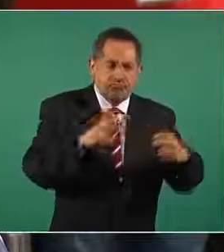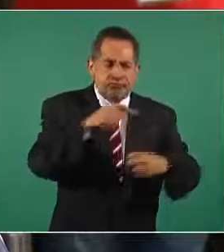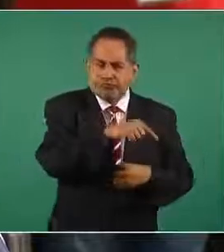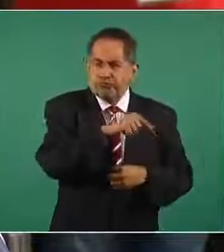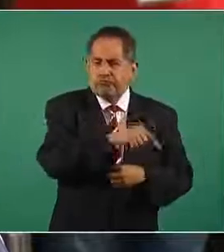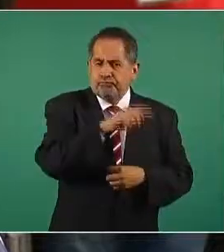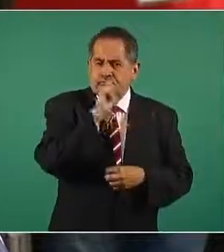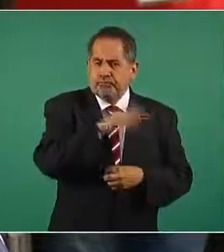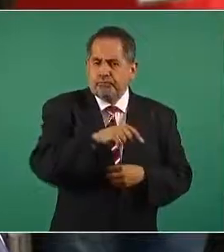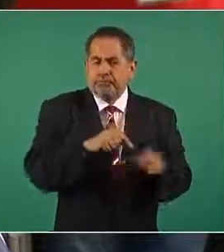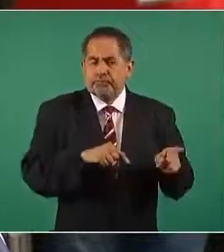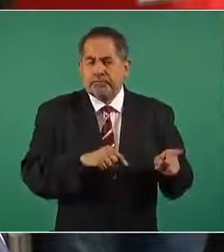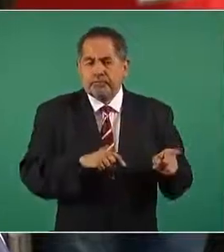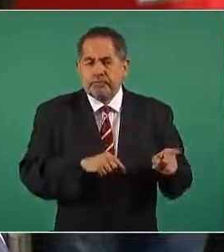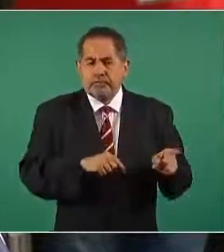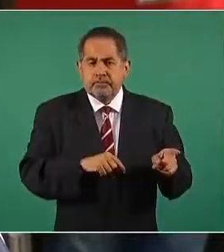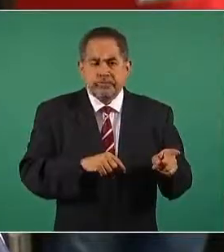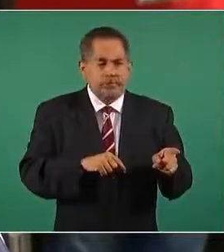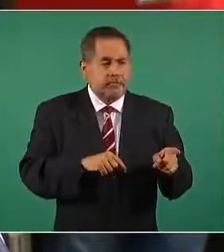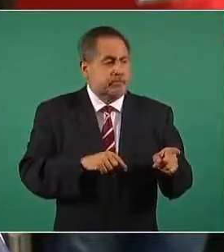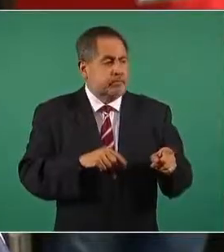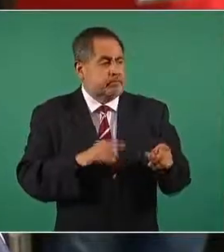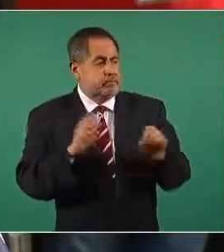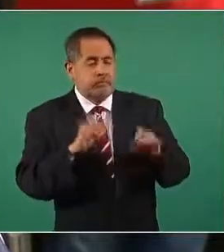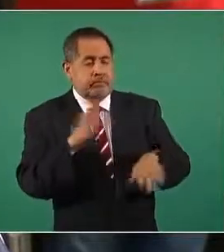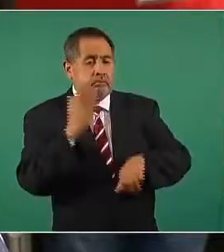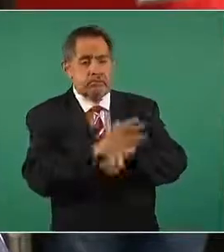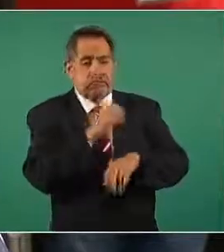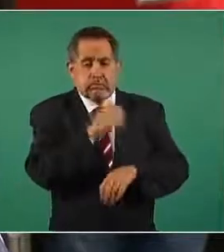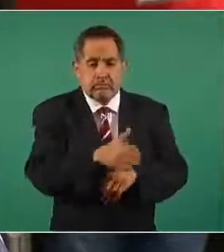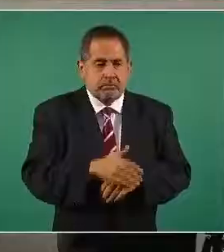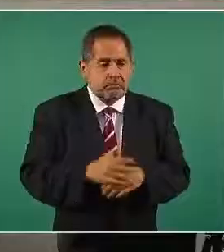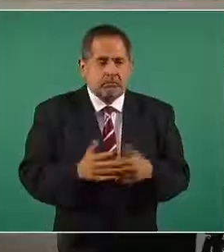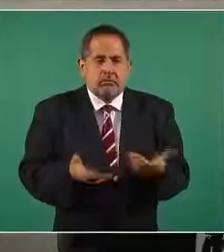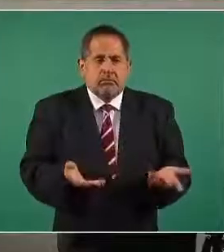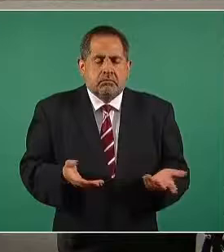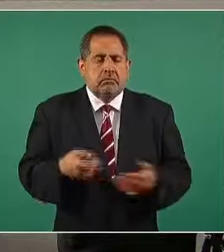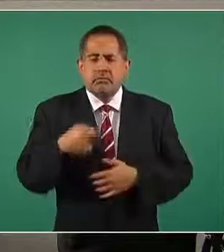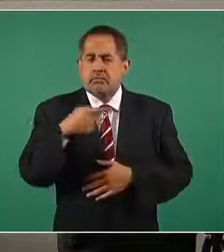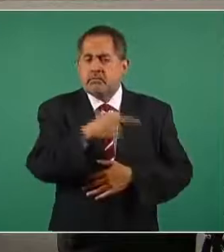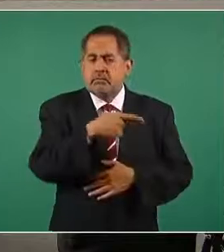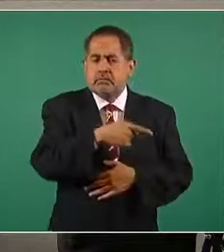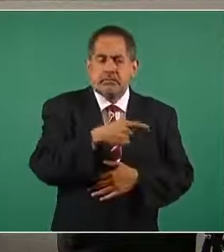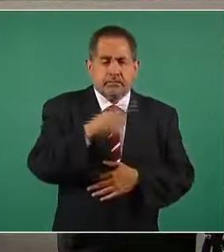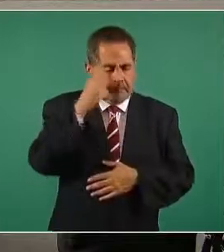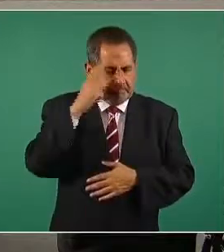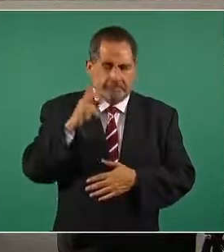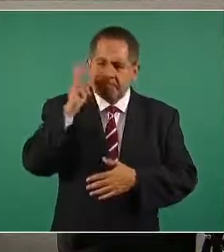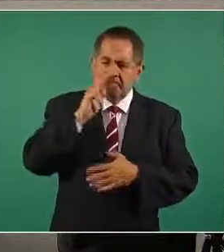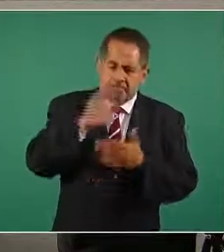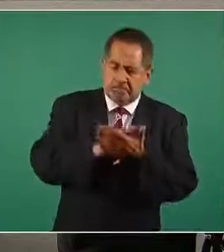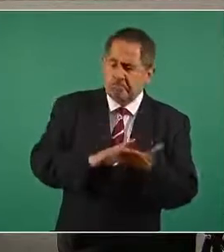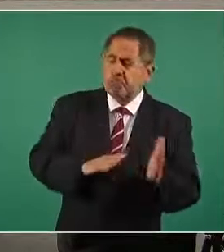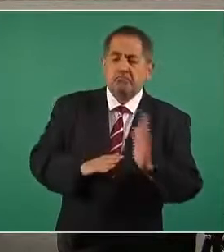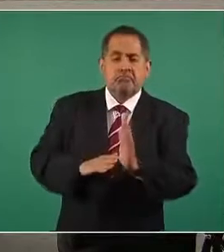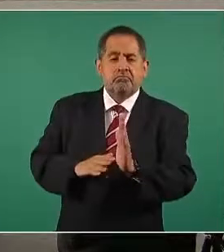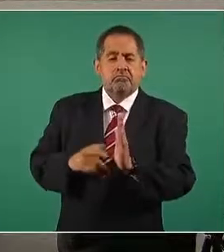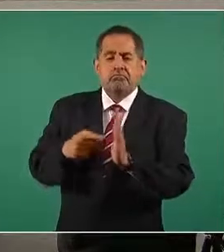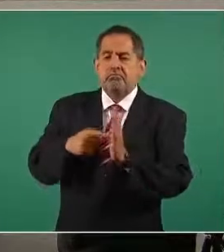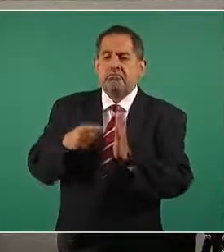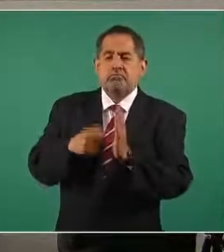llegan a un caso de impunidad, pues se basan muchas veces en pruebas que salen de